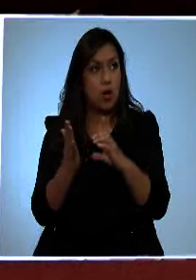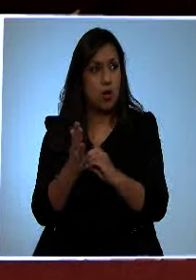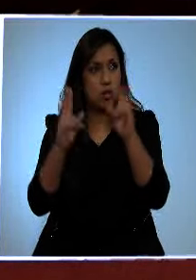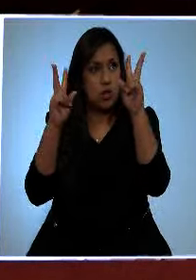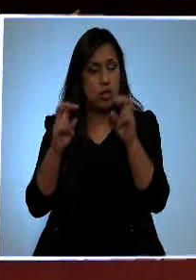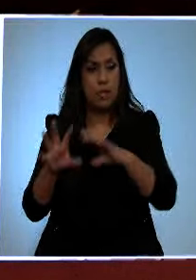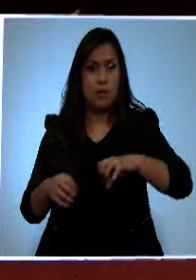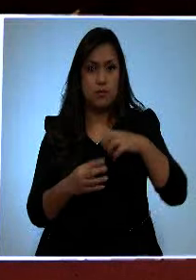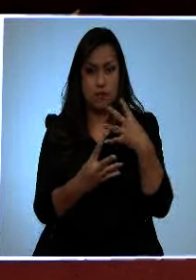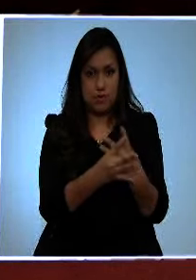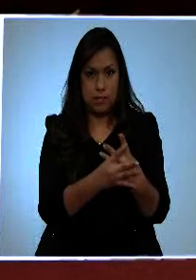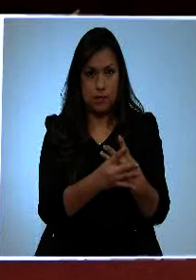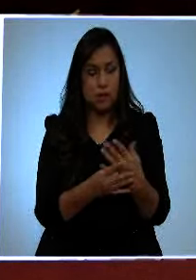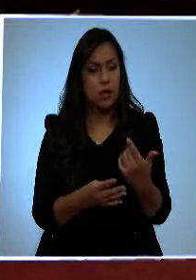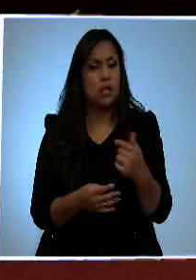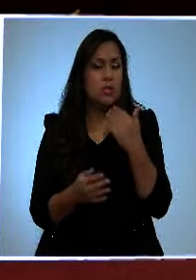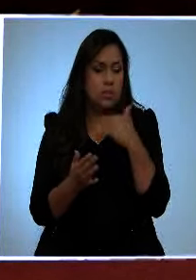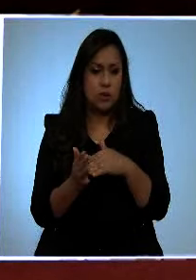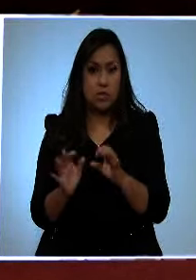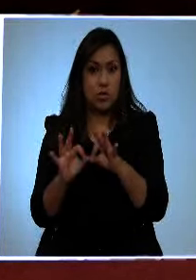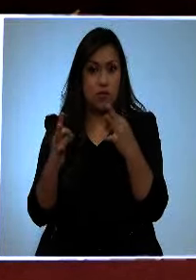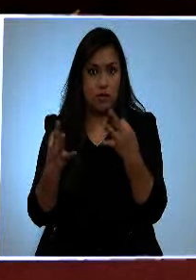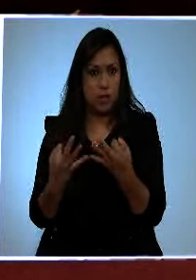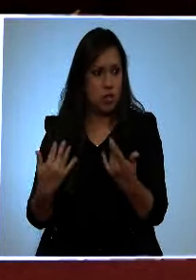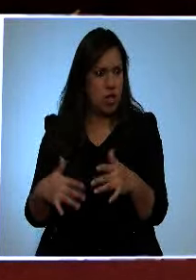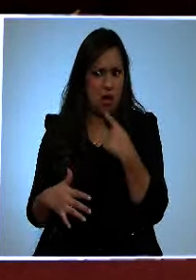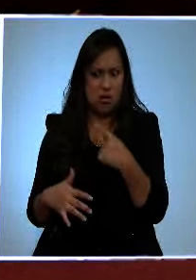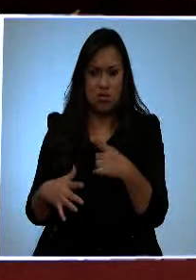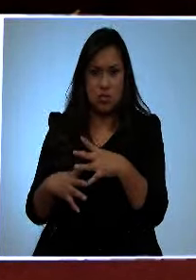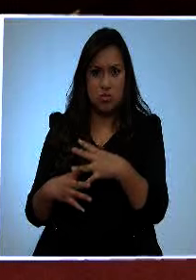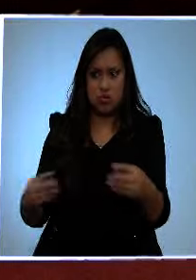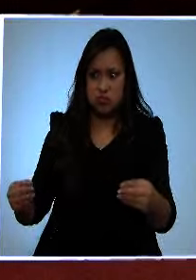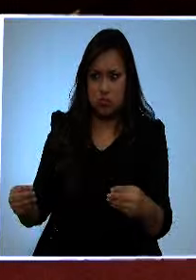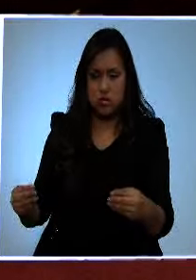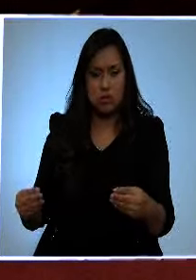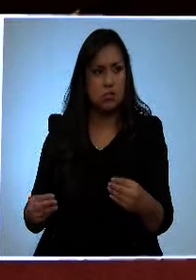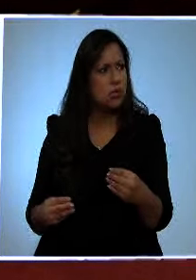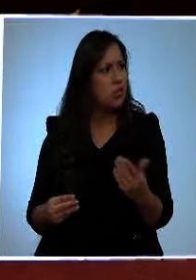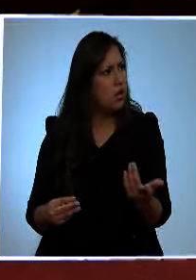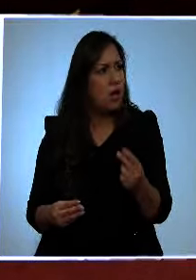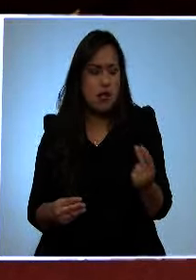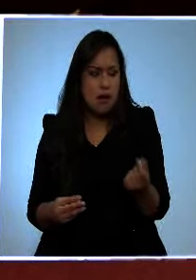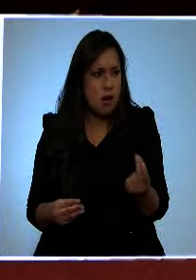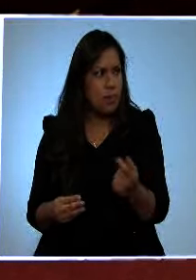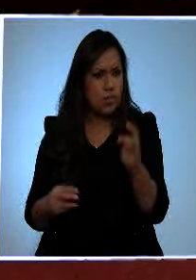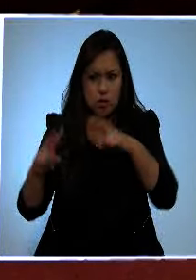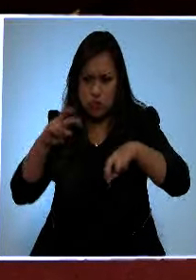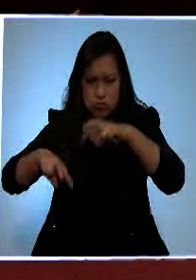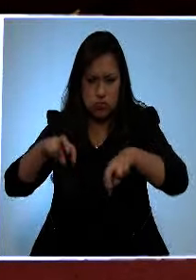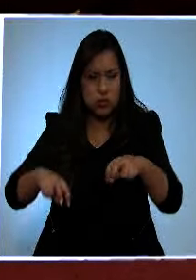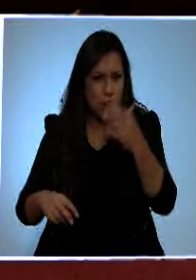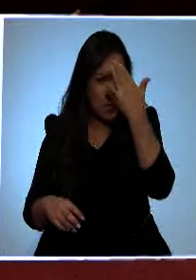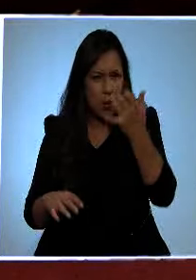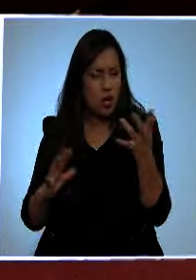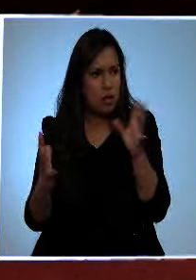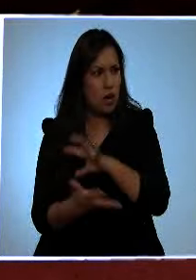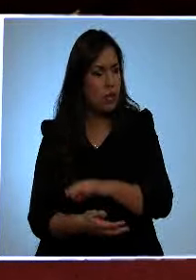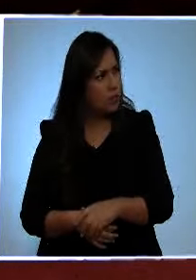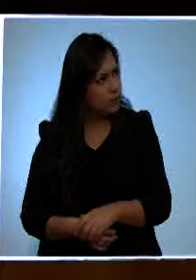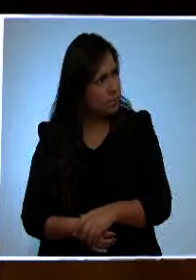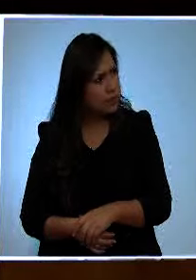penal cuando una persona los familiares más bien lo reportan como desaparecido es inmediatamente que empiezan las investigaciones por se da aquello Por qué debe ser